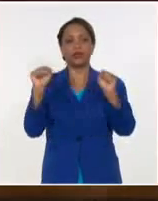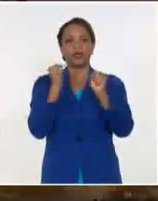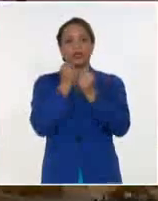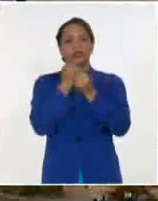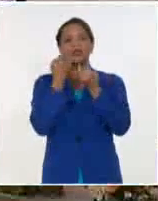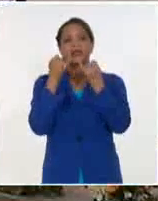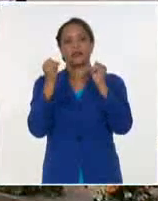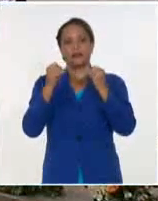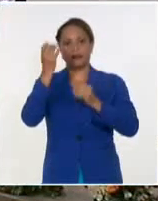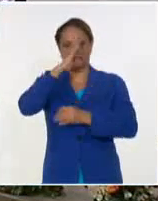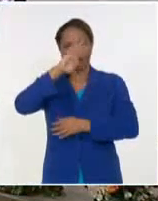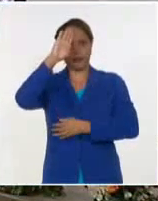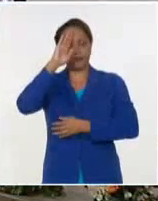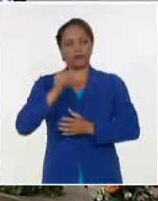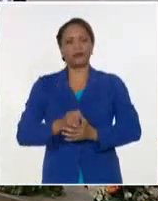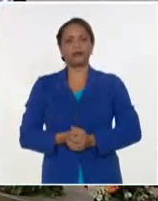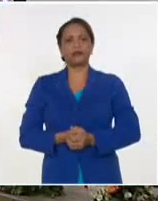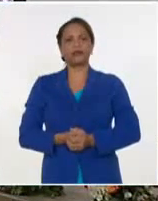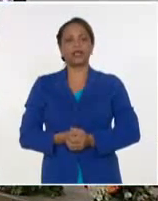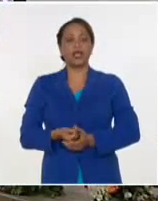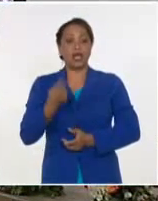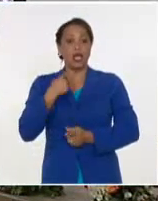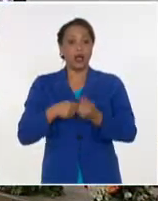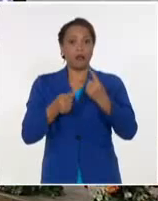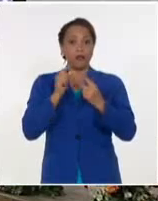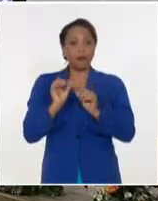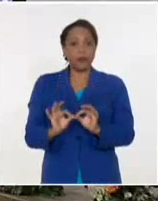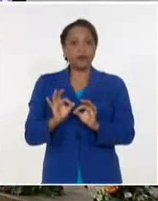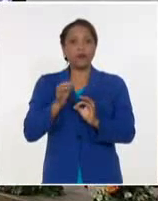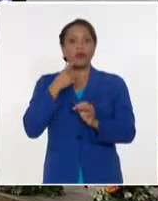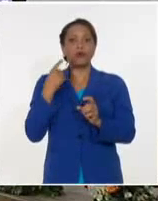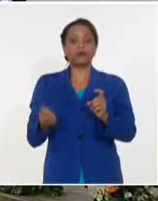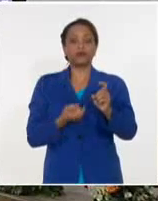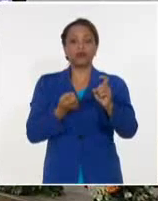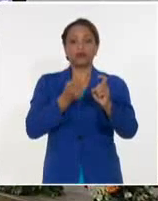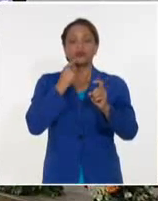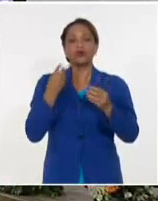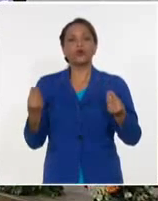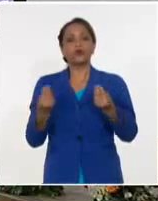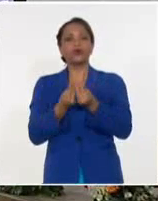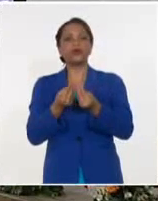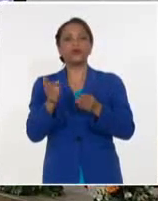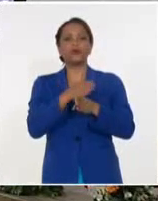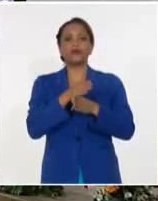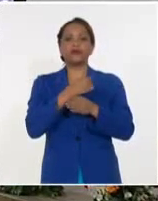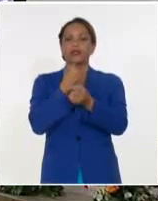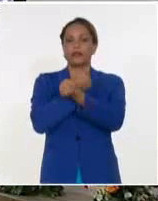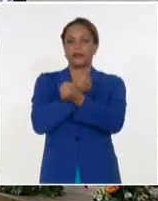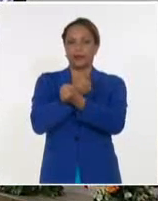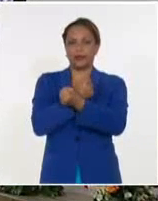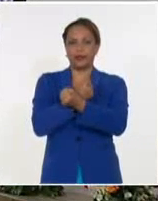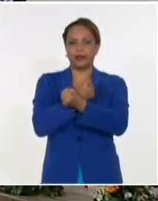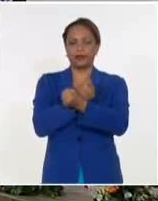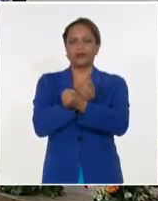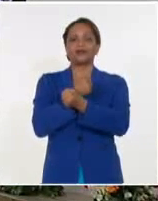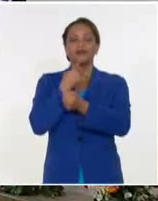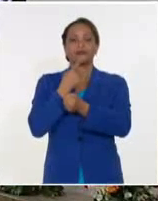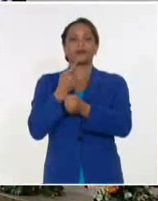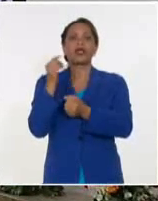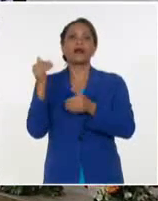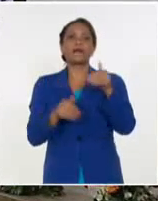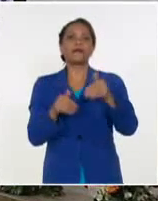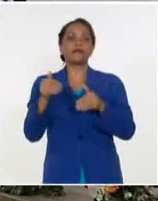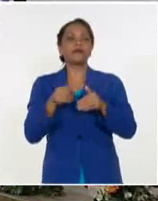Cuba. Aquellos gestos patrióticos estuvieron acompañados de muchos retos y peligros. Los asistentes se